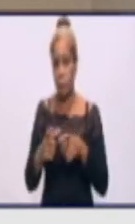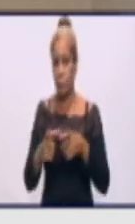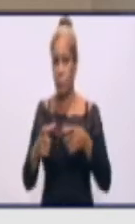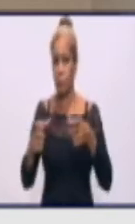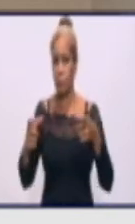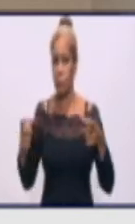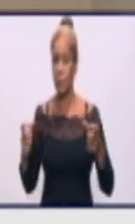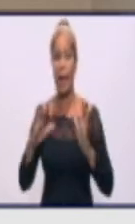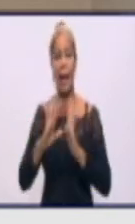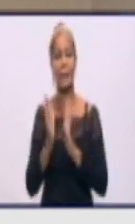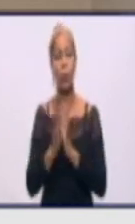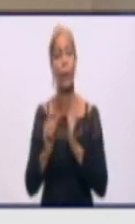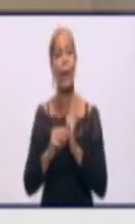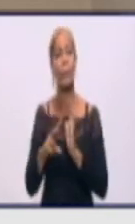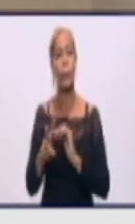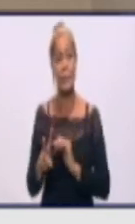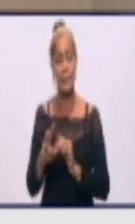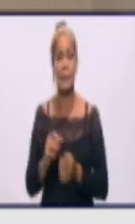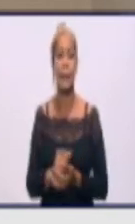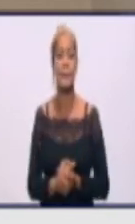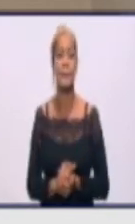las provincias. Nosotros